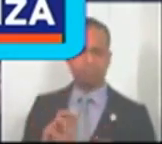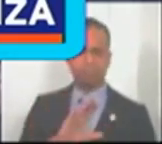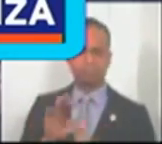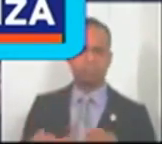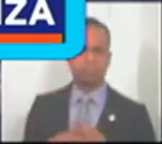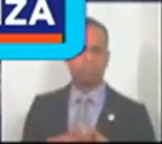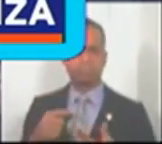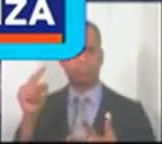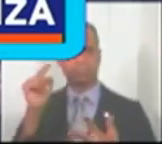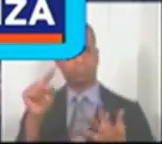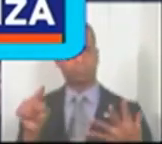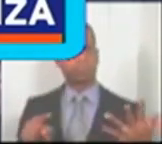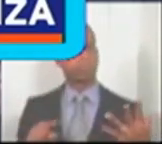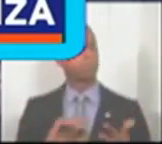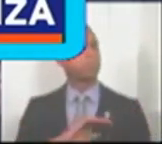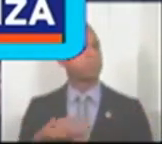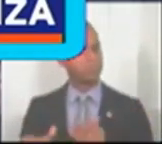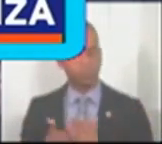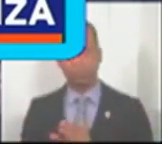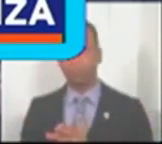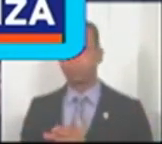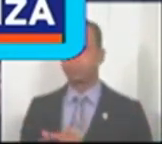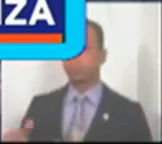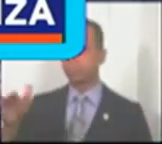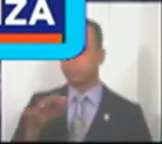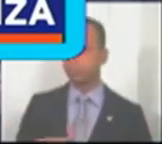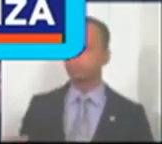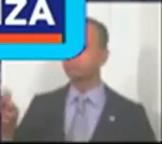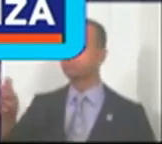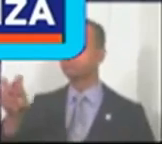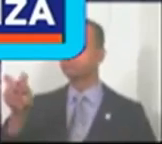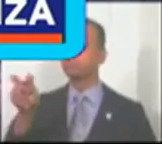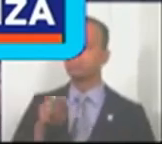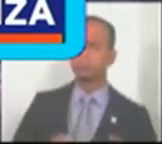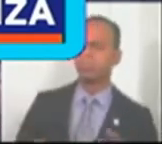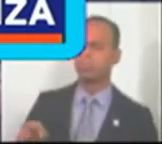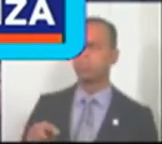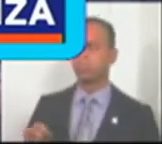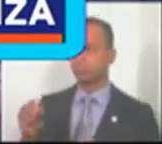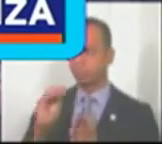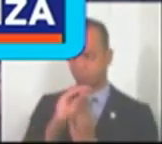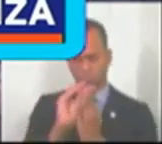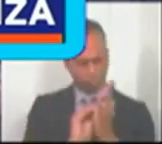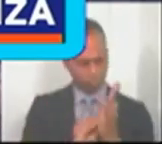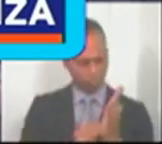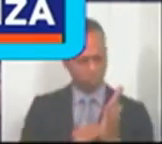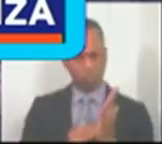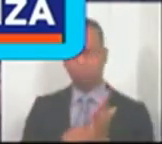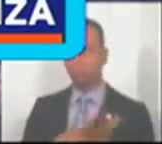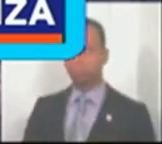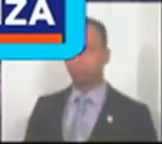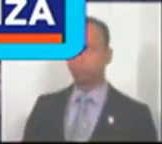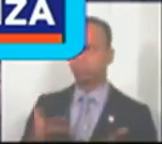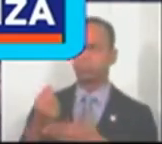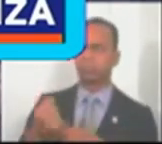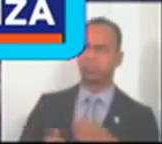los continentes, todos, en todas las circunstancias, y presenté un informe en el